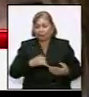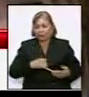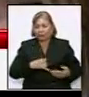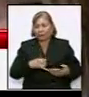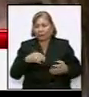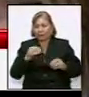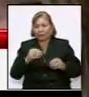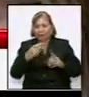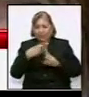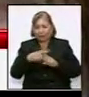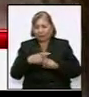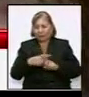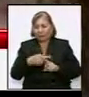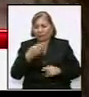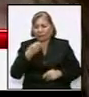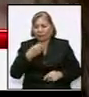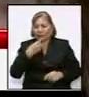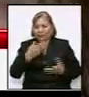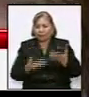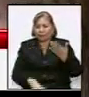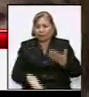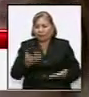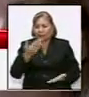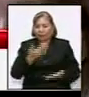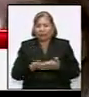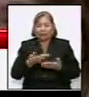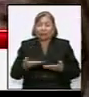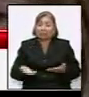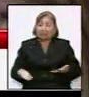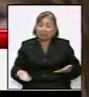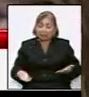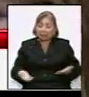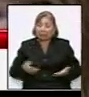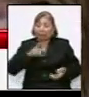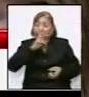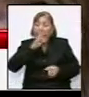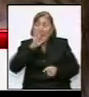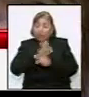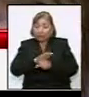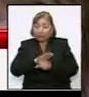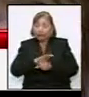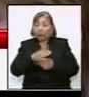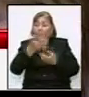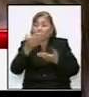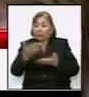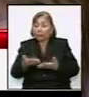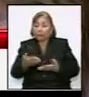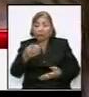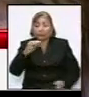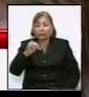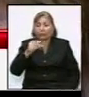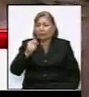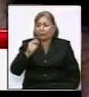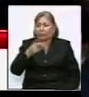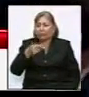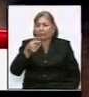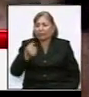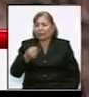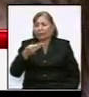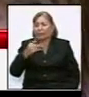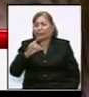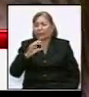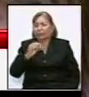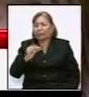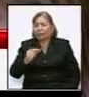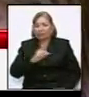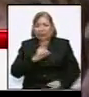este dispositivo toda vez que se convertían cumplió condena por terrorismo comunicación muestra batalla ya no podrán ejercer la